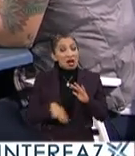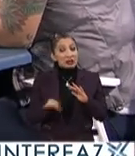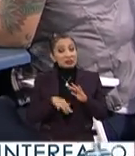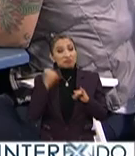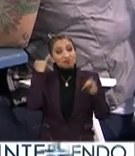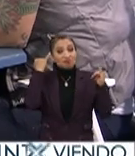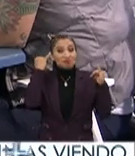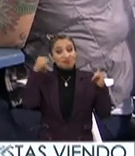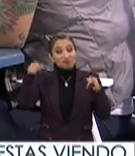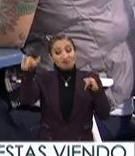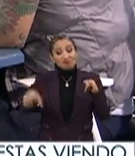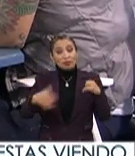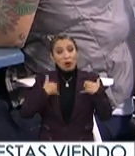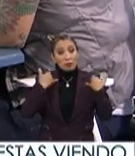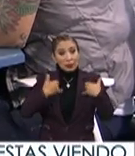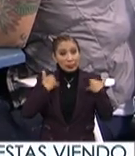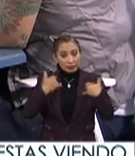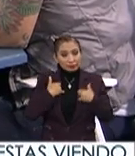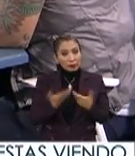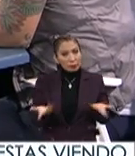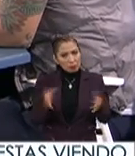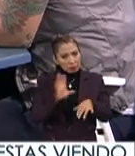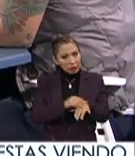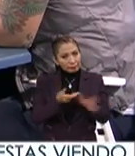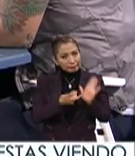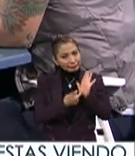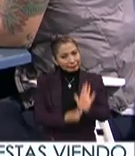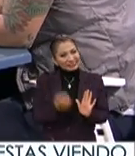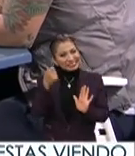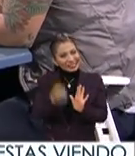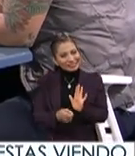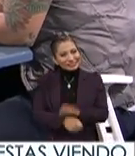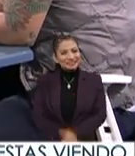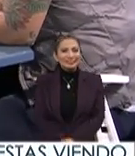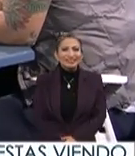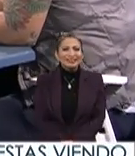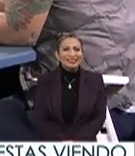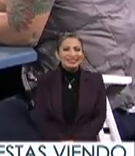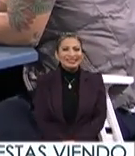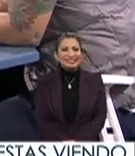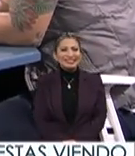la creatividad de estos jóvenes. Pues si nos lo permites, Carlos, vamos a verlo.